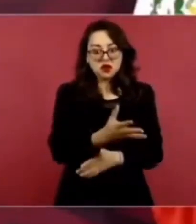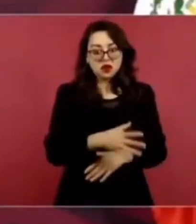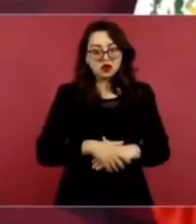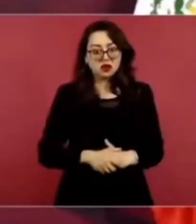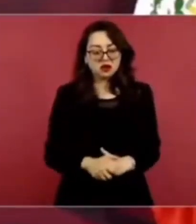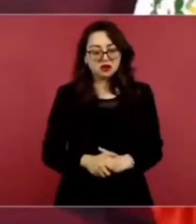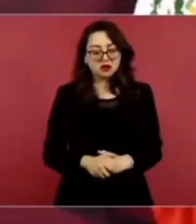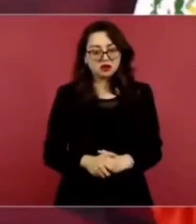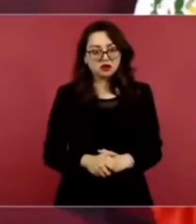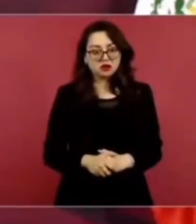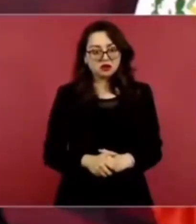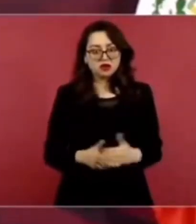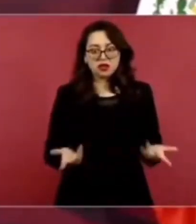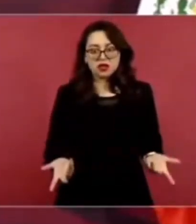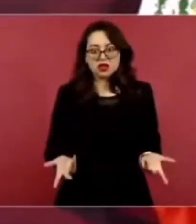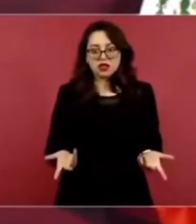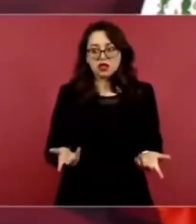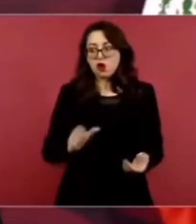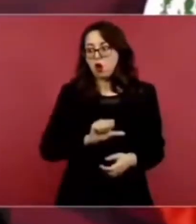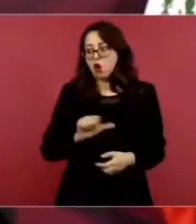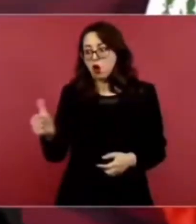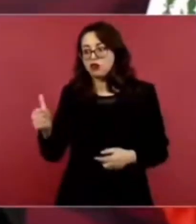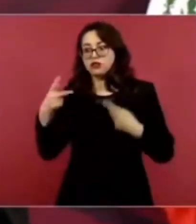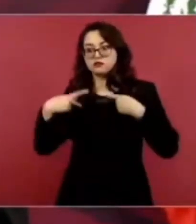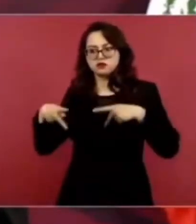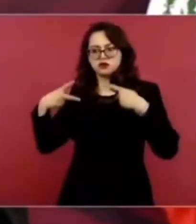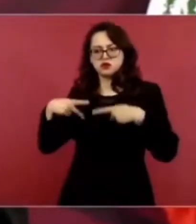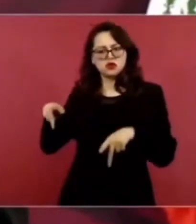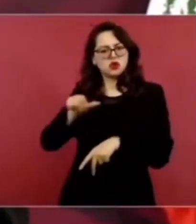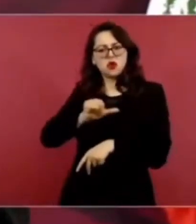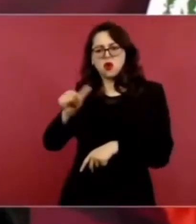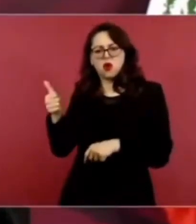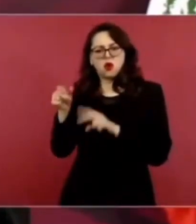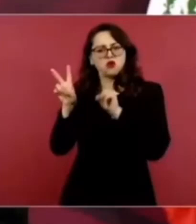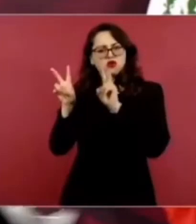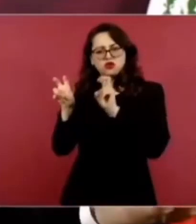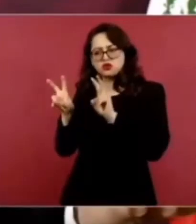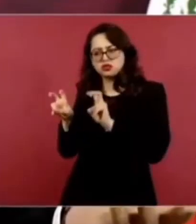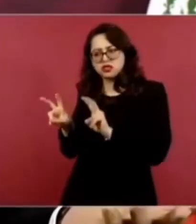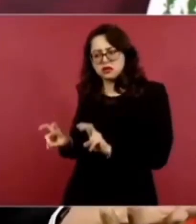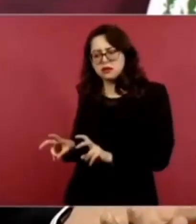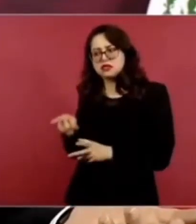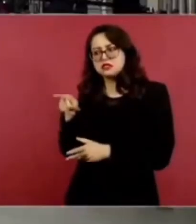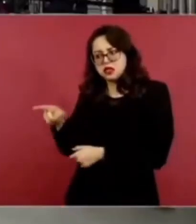se han demostrado que fueron torturados y están en la cárcel. El señor Vallarta, por ejemplo.